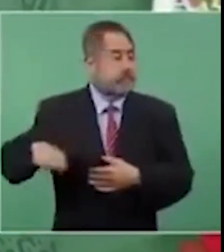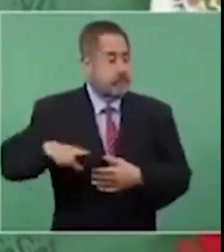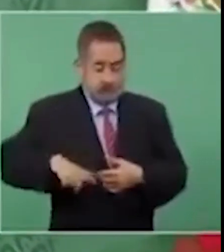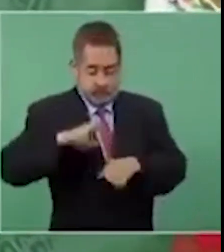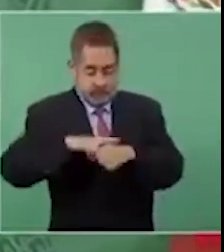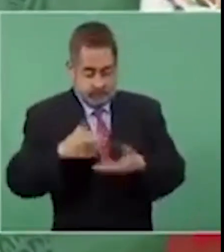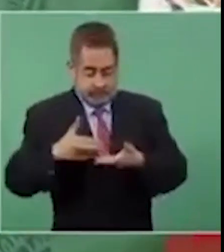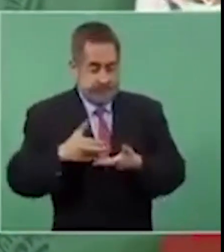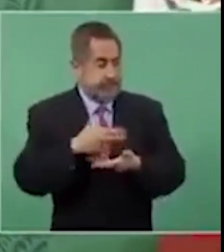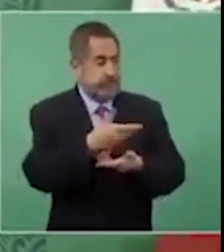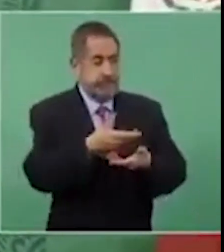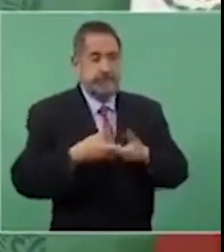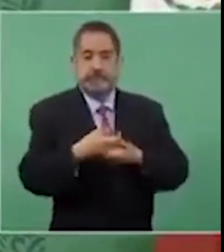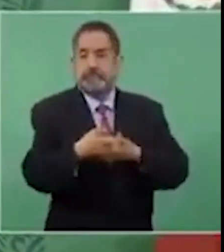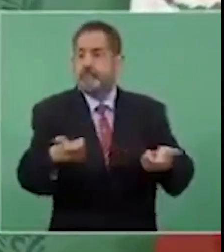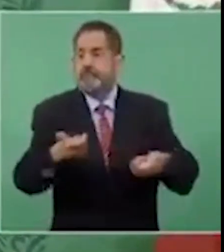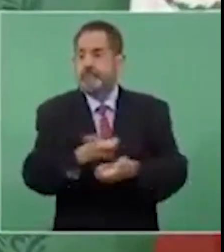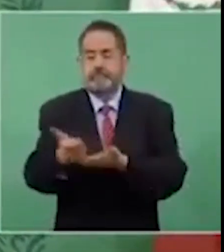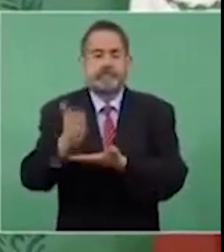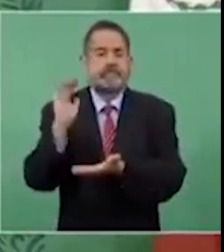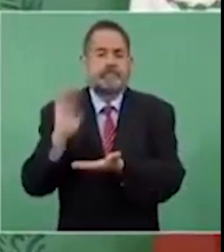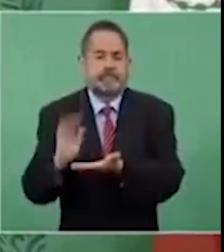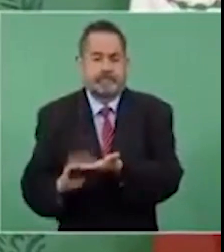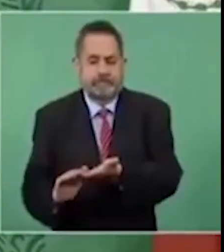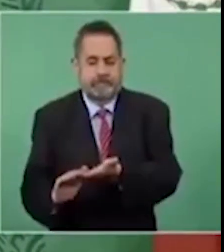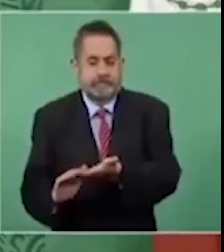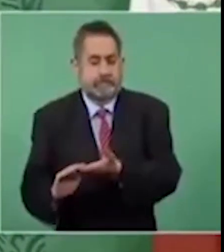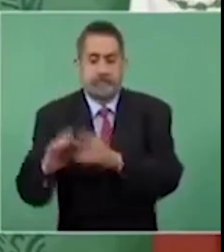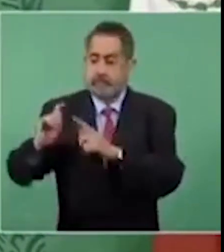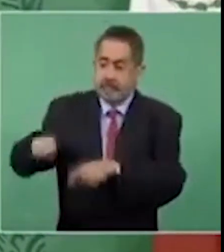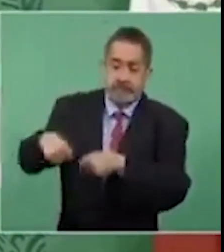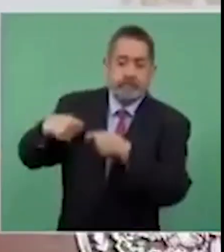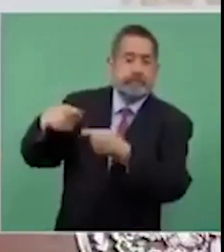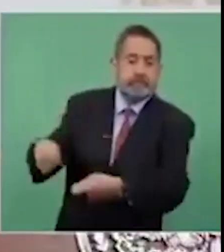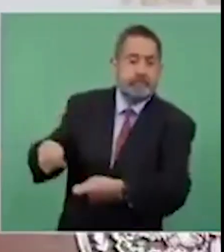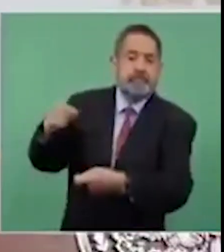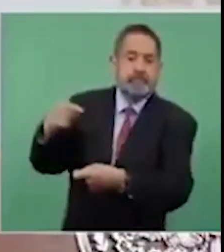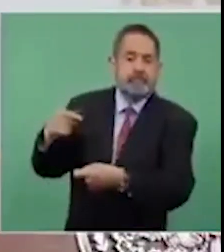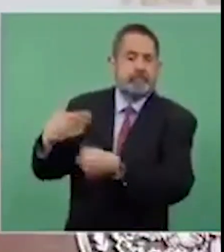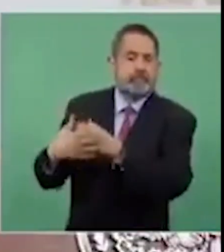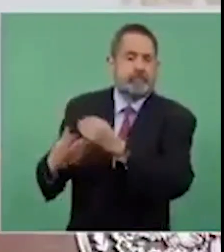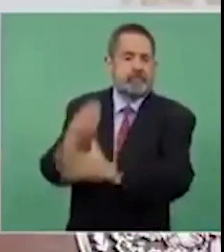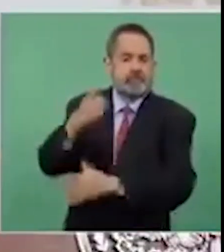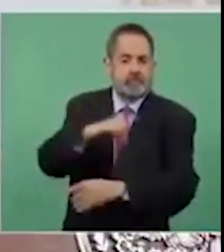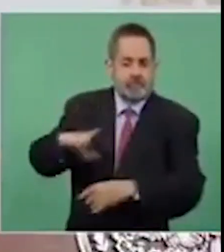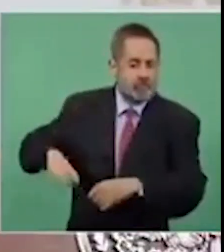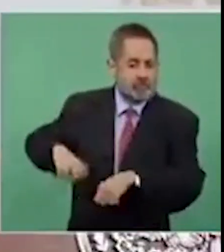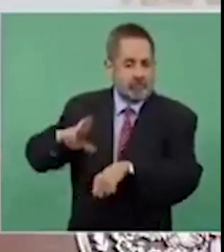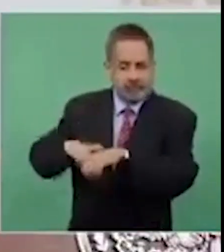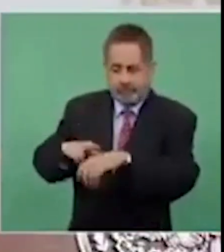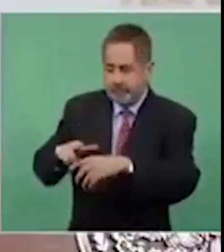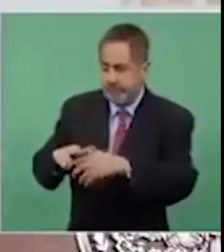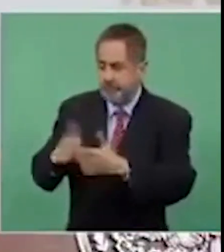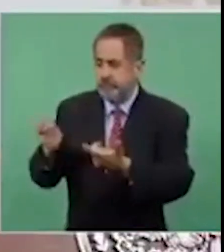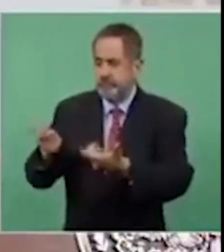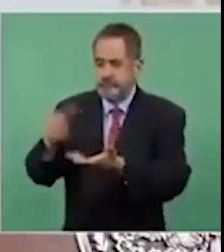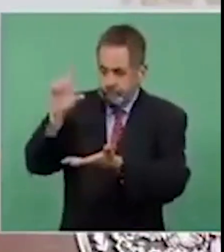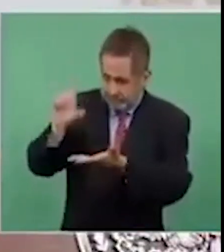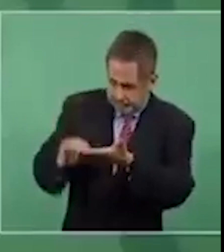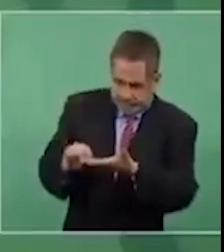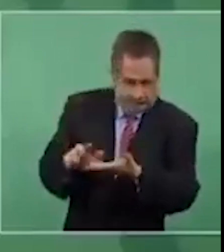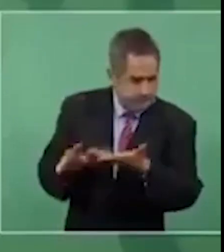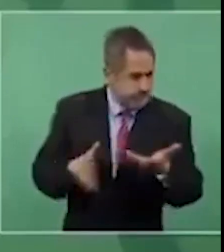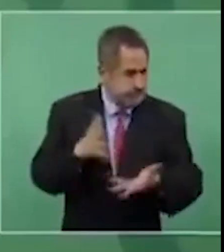que entra no tiene ni para pagar la nómina es un